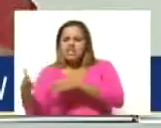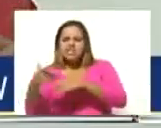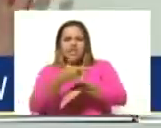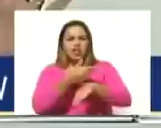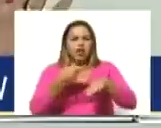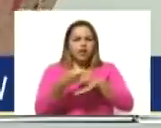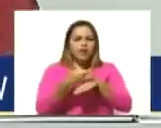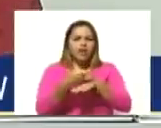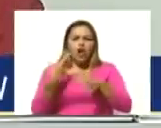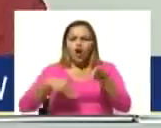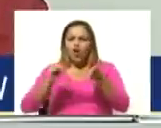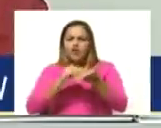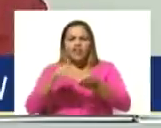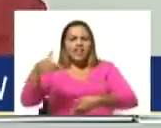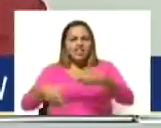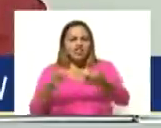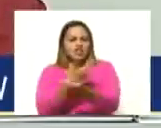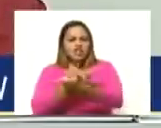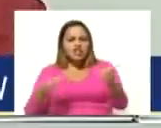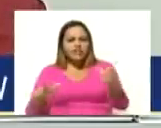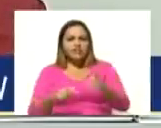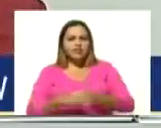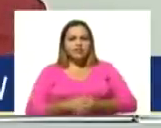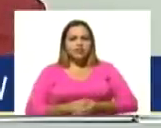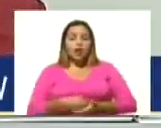transición, elecciones. Lo revivió.